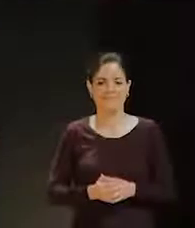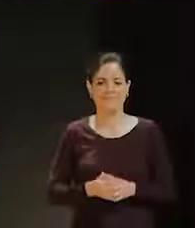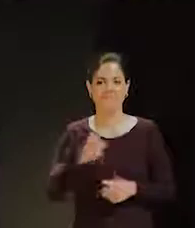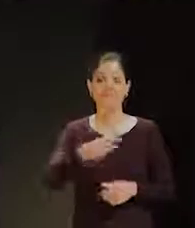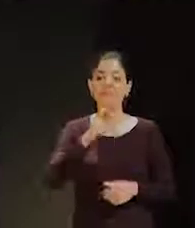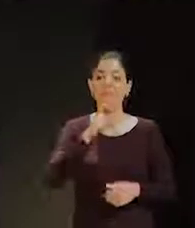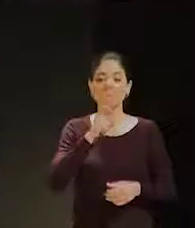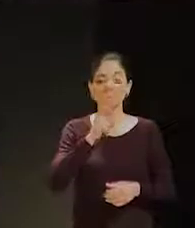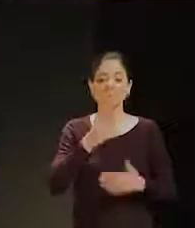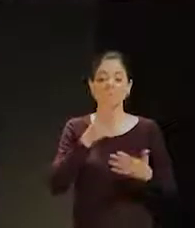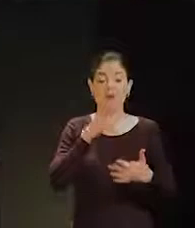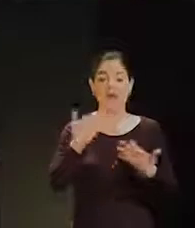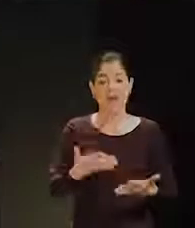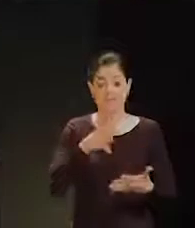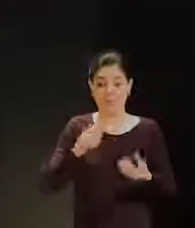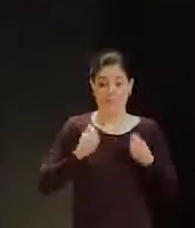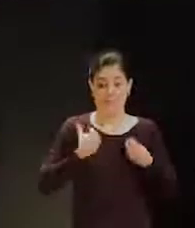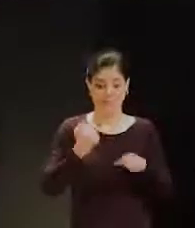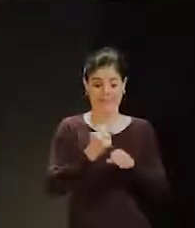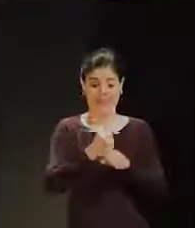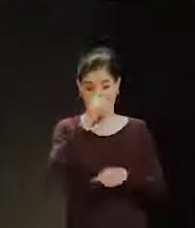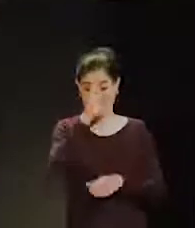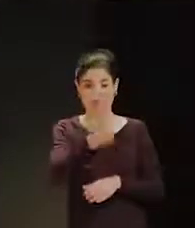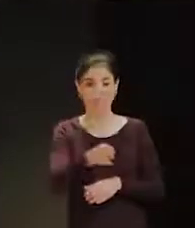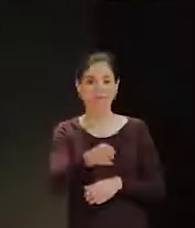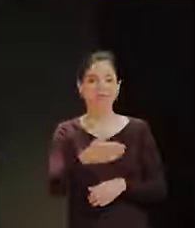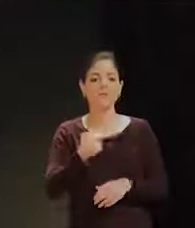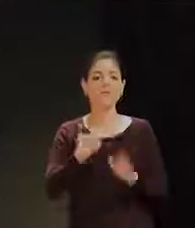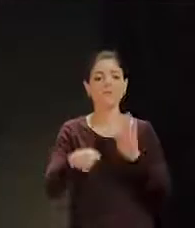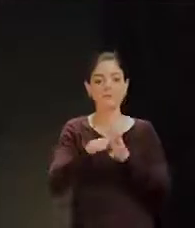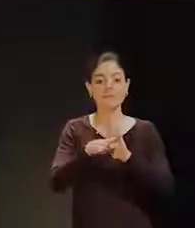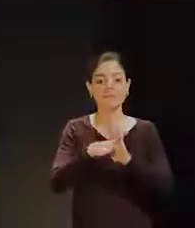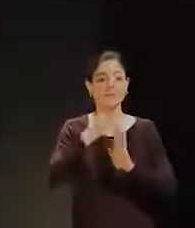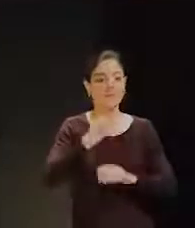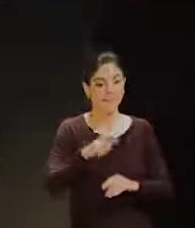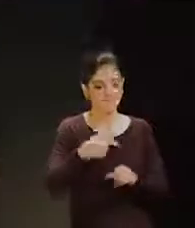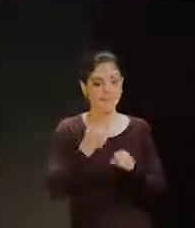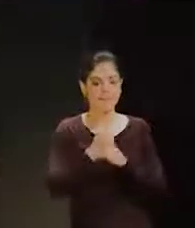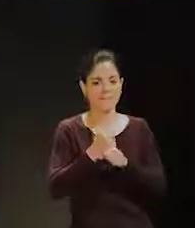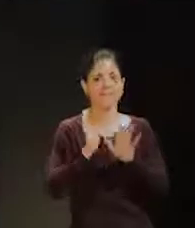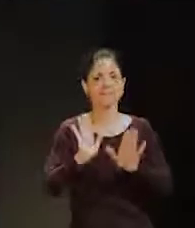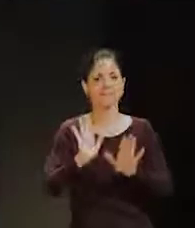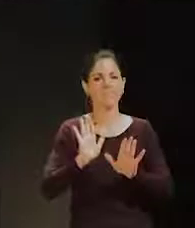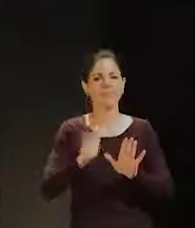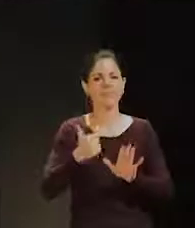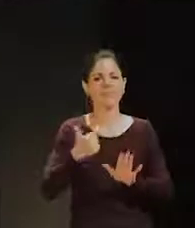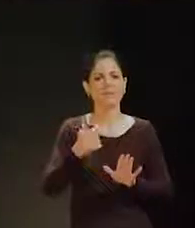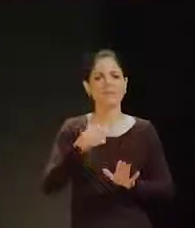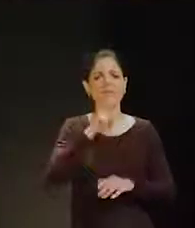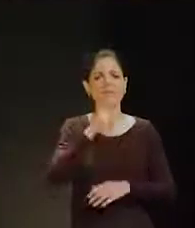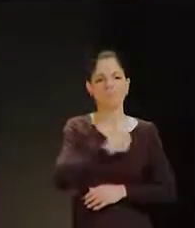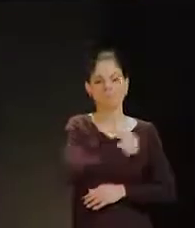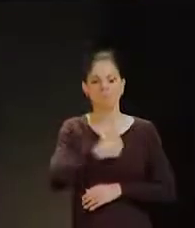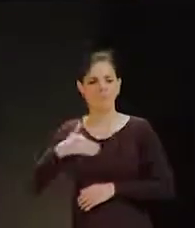es muy difícil porque ahora por vivir de mi trabajo, y ahora estoy viviendo de eso, pero soy súper